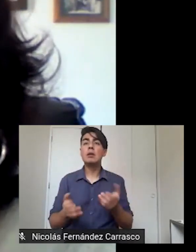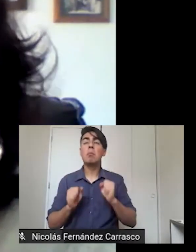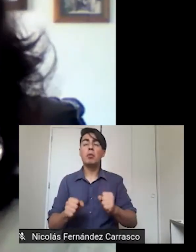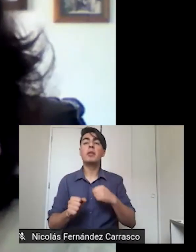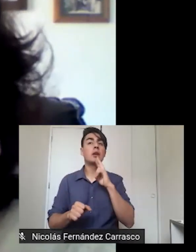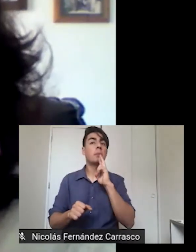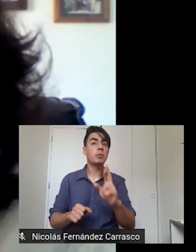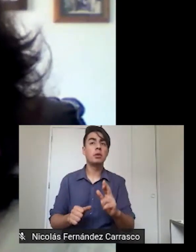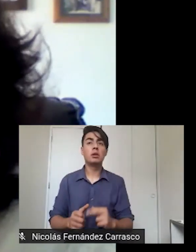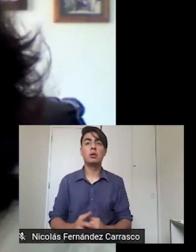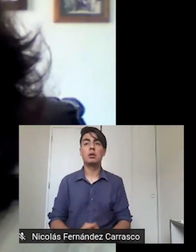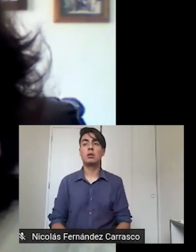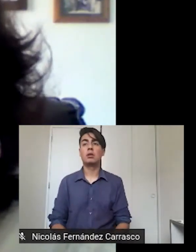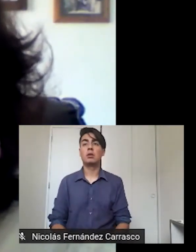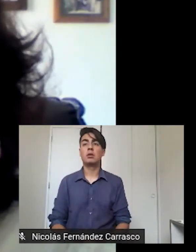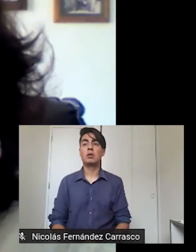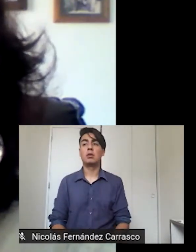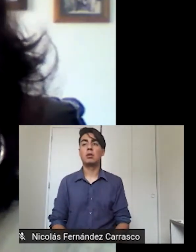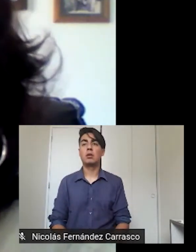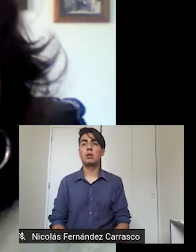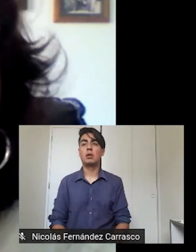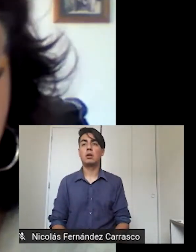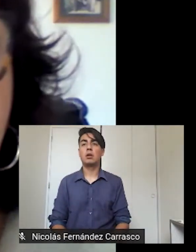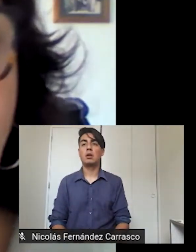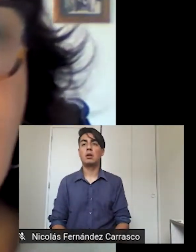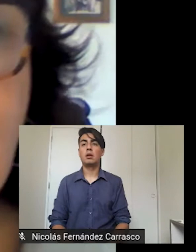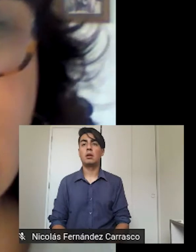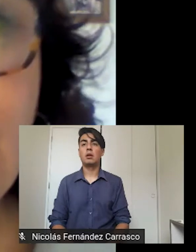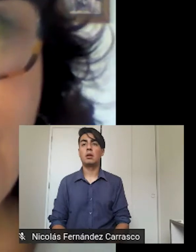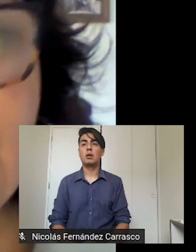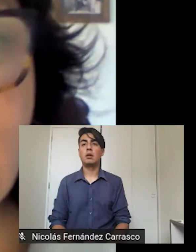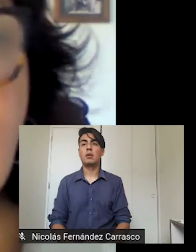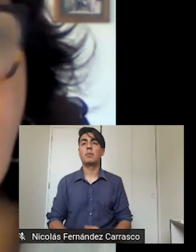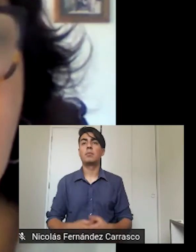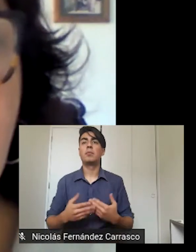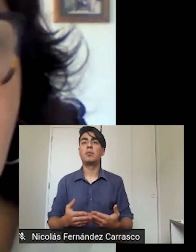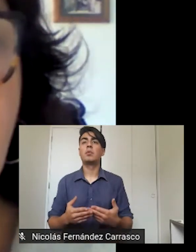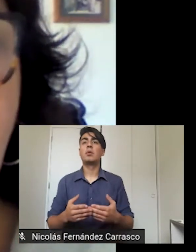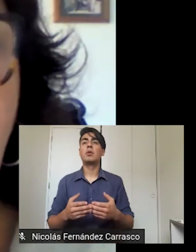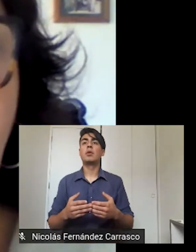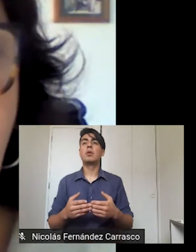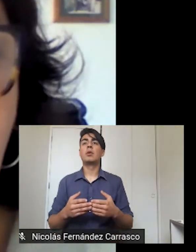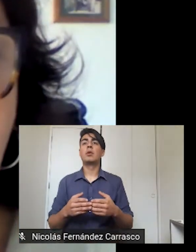Bueno, tengo consultas del público. Yo las estuve como agrupando